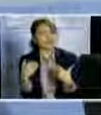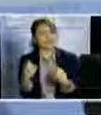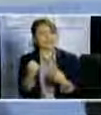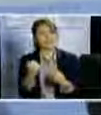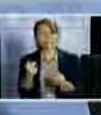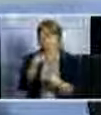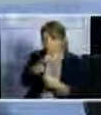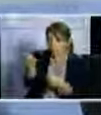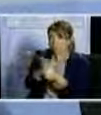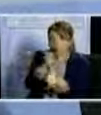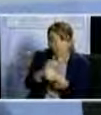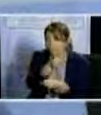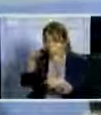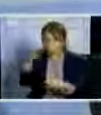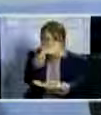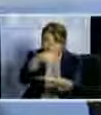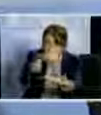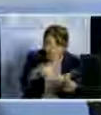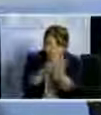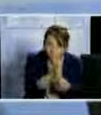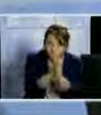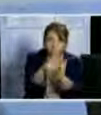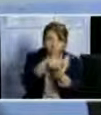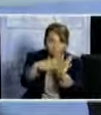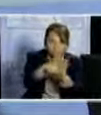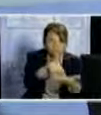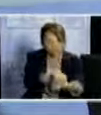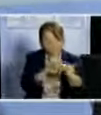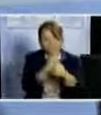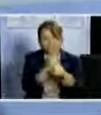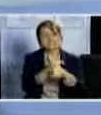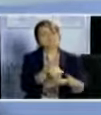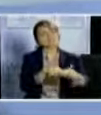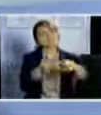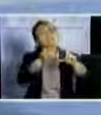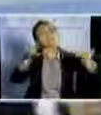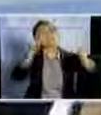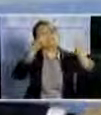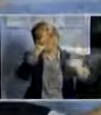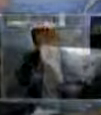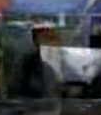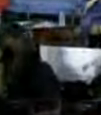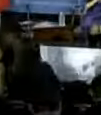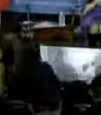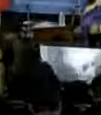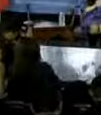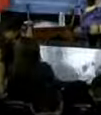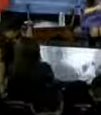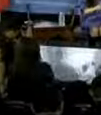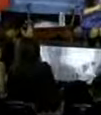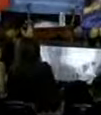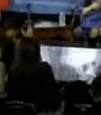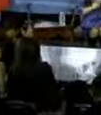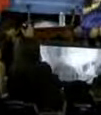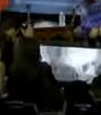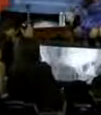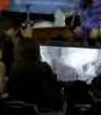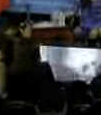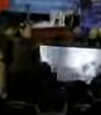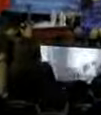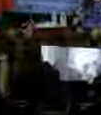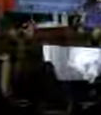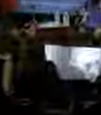primer número de México Multilateral y a seguir todos los que vendrán en los próximos meses. Muchas gracias, embajador. Gracias al Senado.